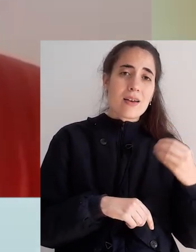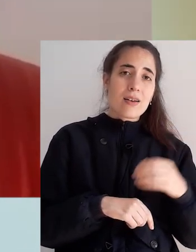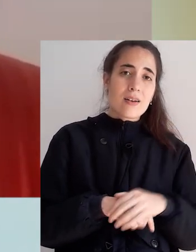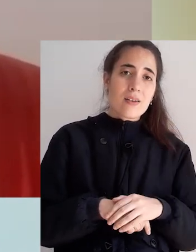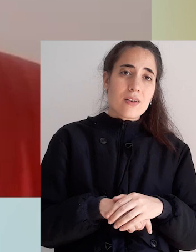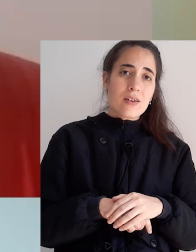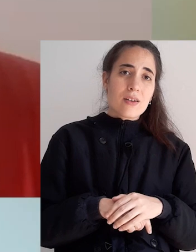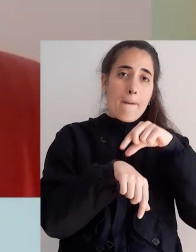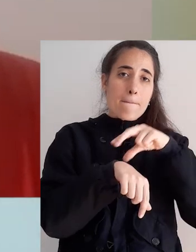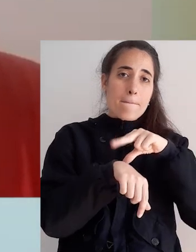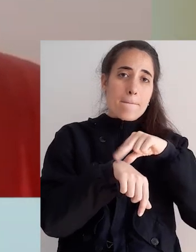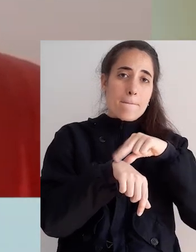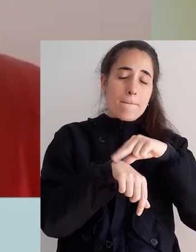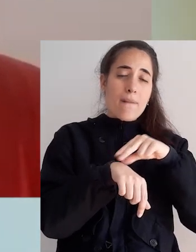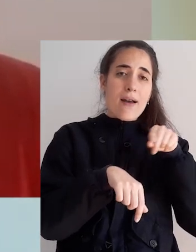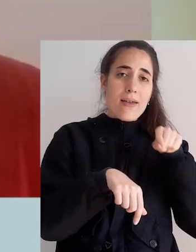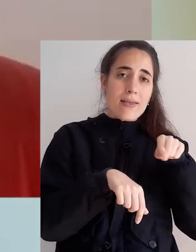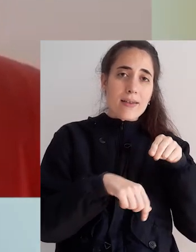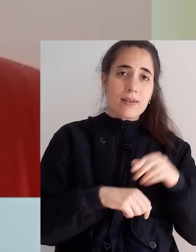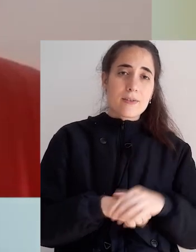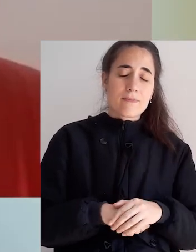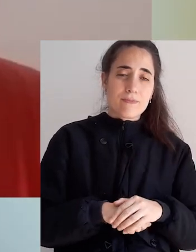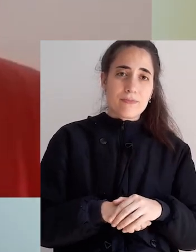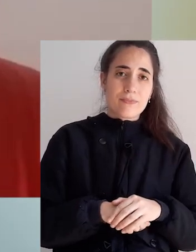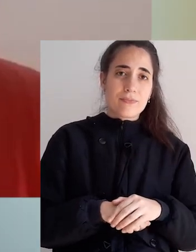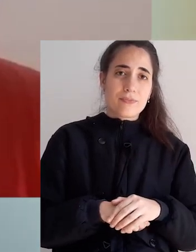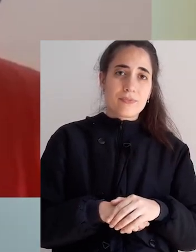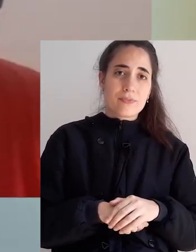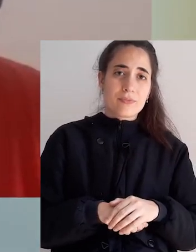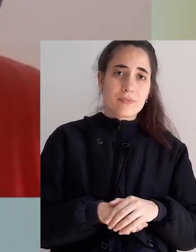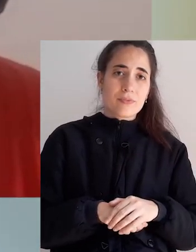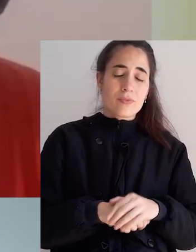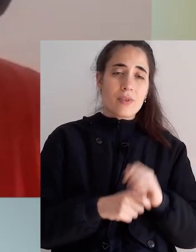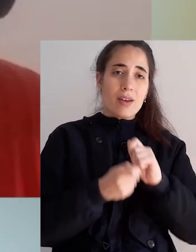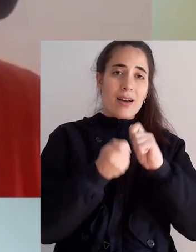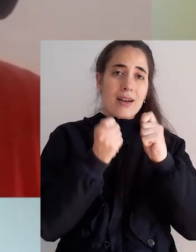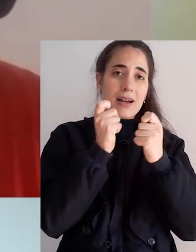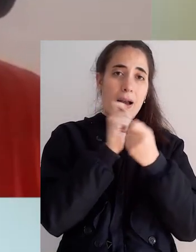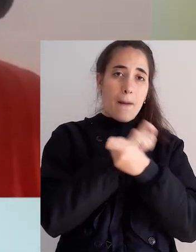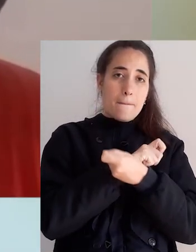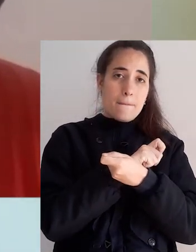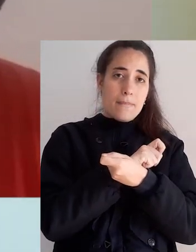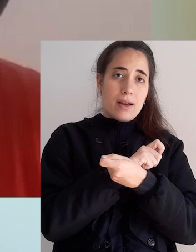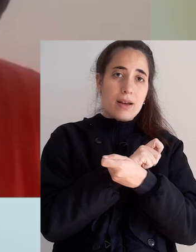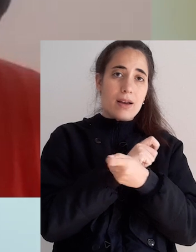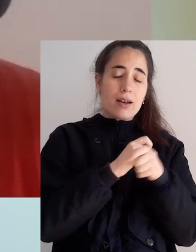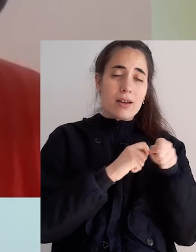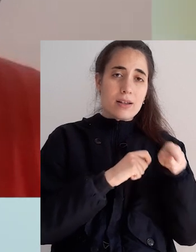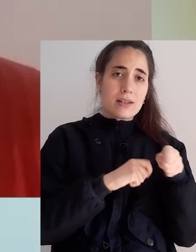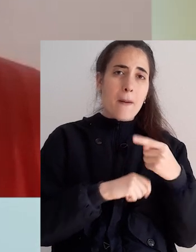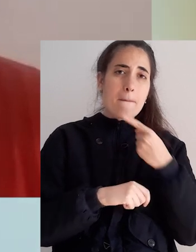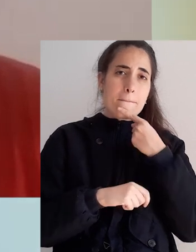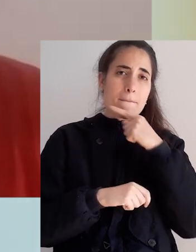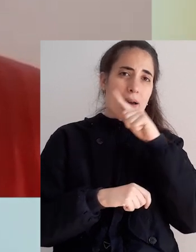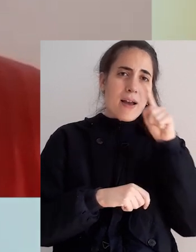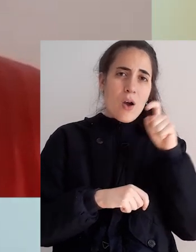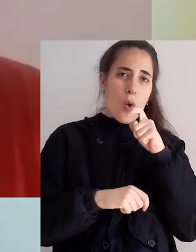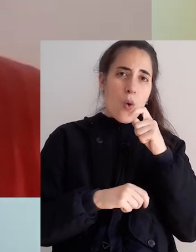preguntaba al diputado qué posibilidades le veía a que este proyecto sea tratado en